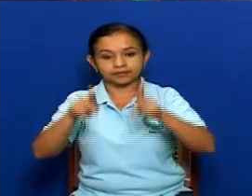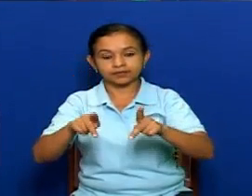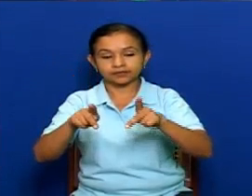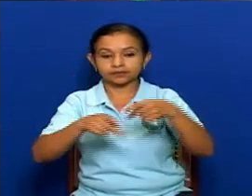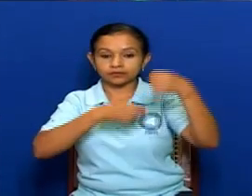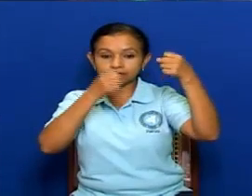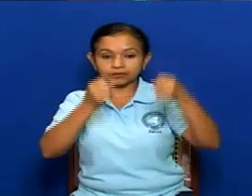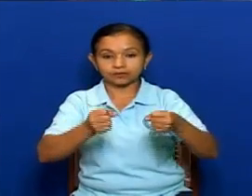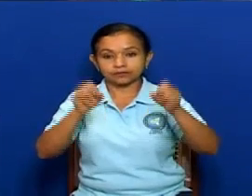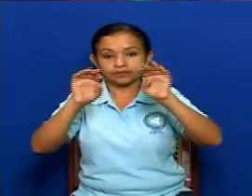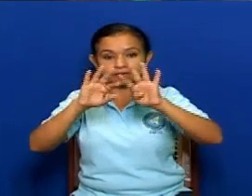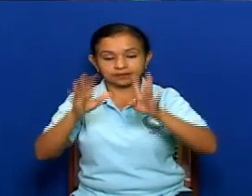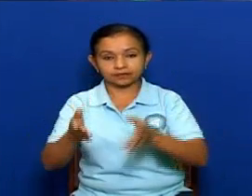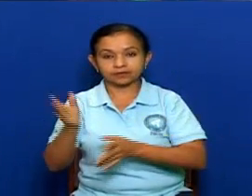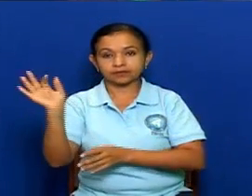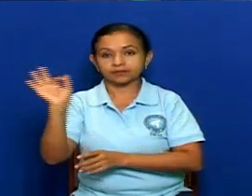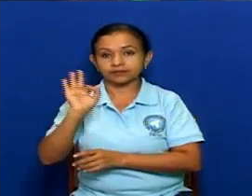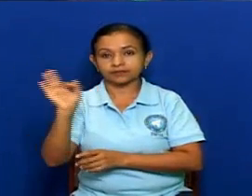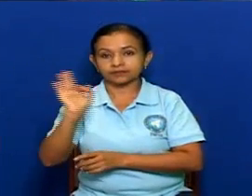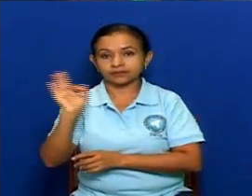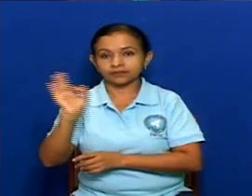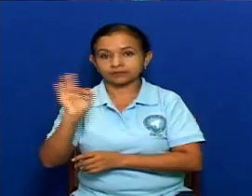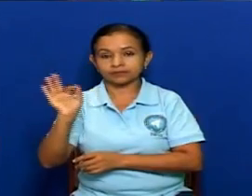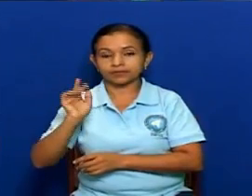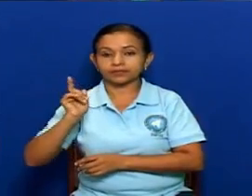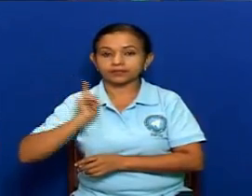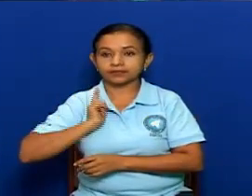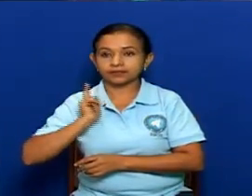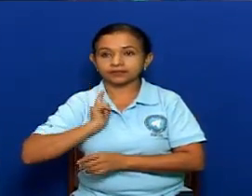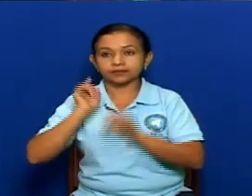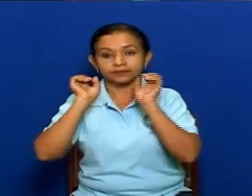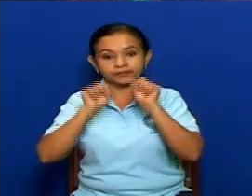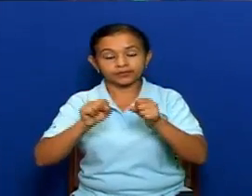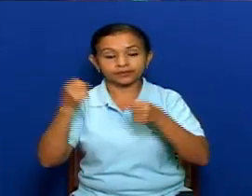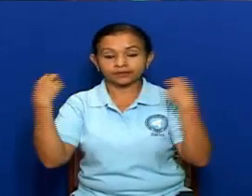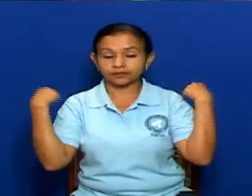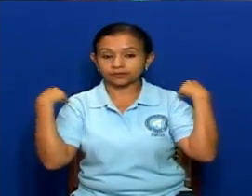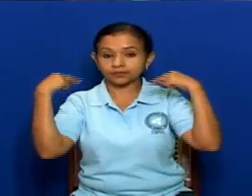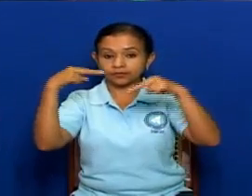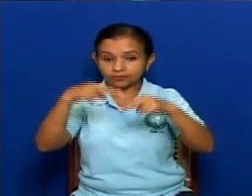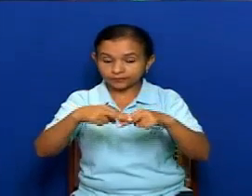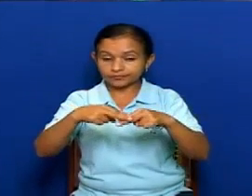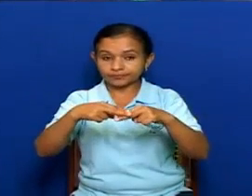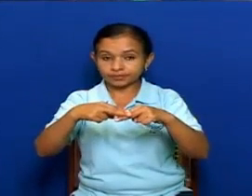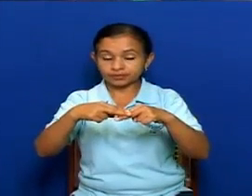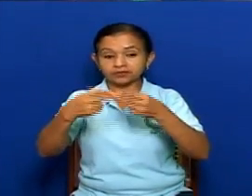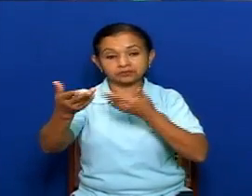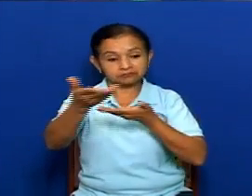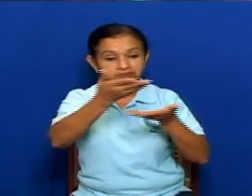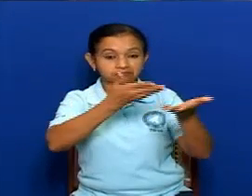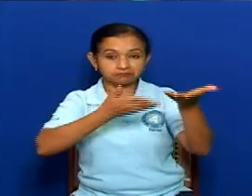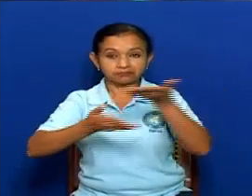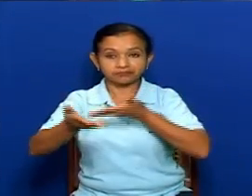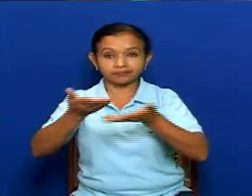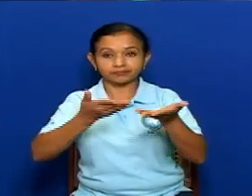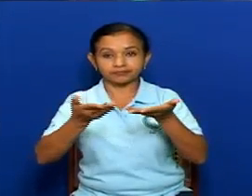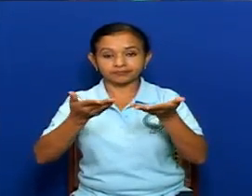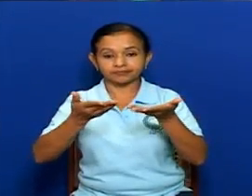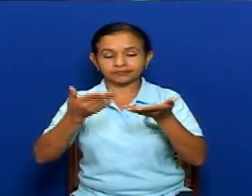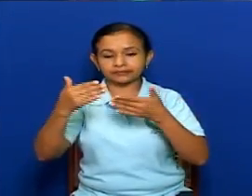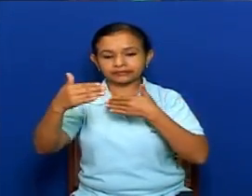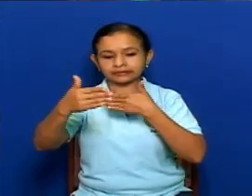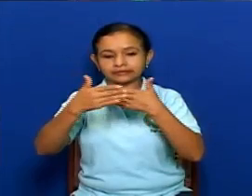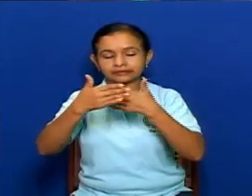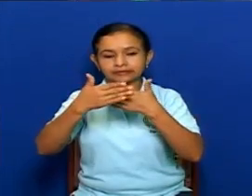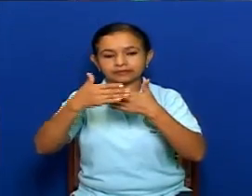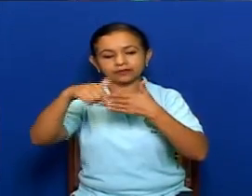compañeras de tal manera que puedan ellos interactuar con un docente, y prácticamente es a media distancia